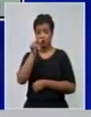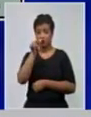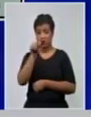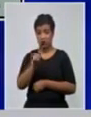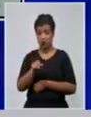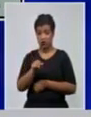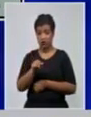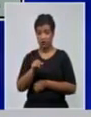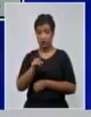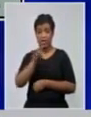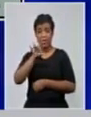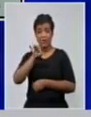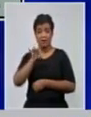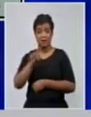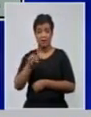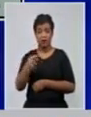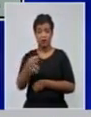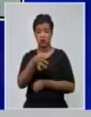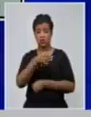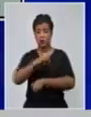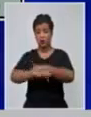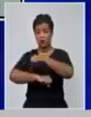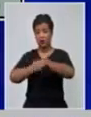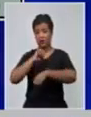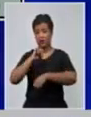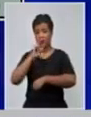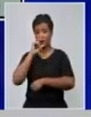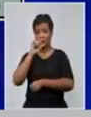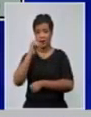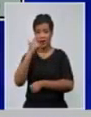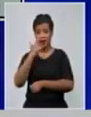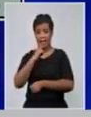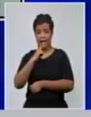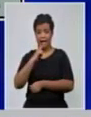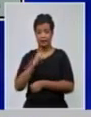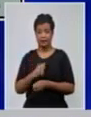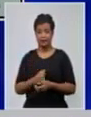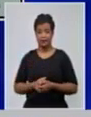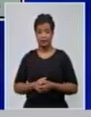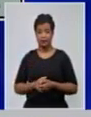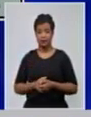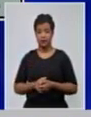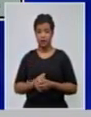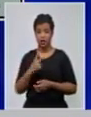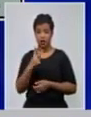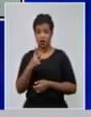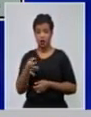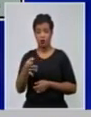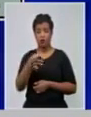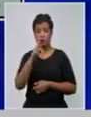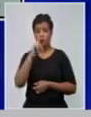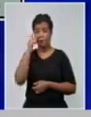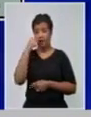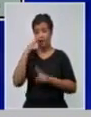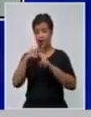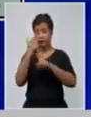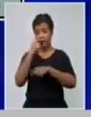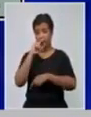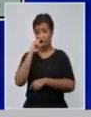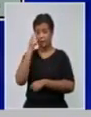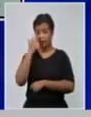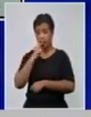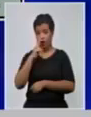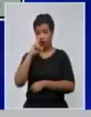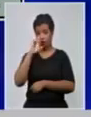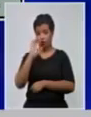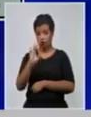autóctonos, 15 del municipio Quibicán, 2 del municipio Batabanó, 5 de Güines, 1